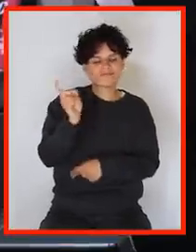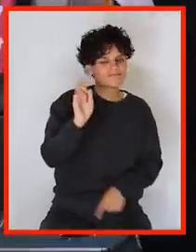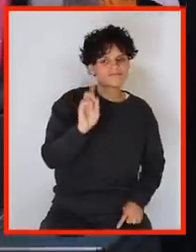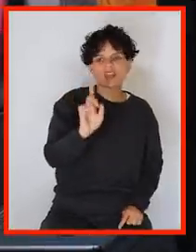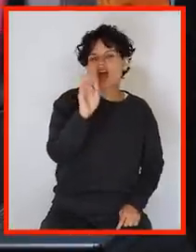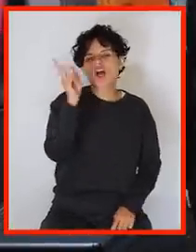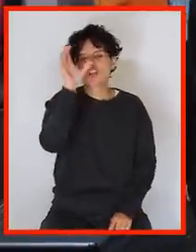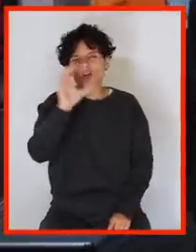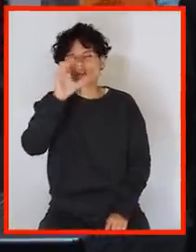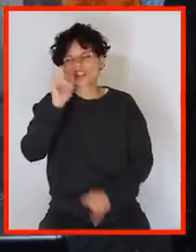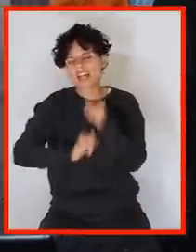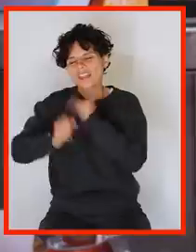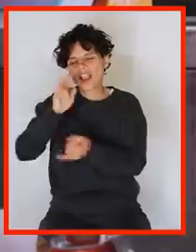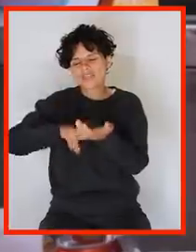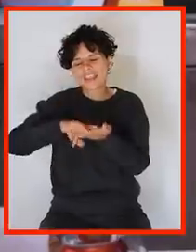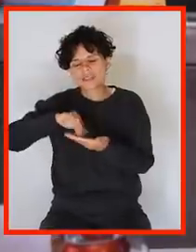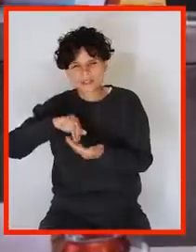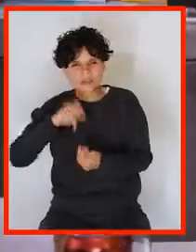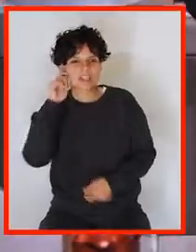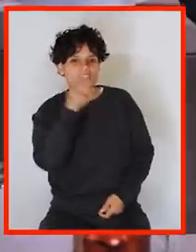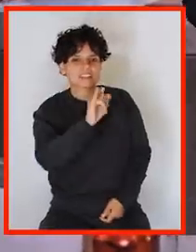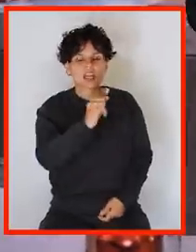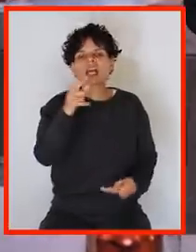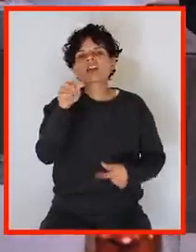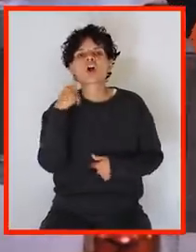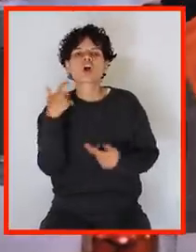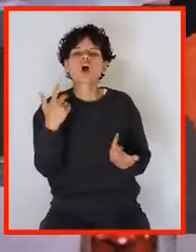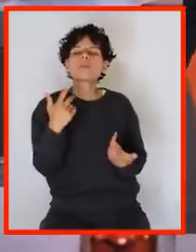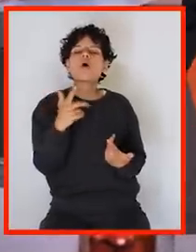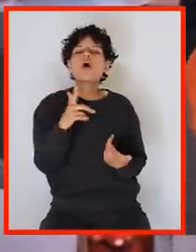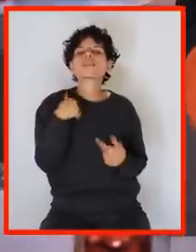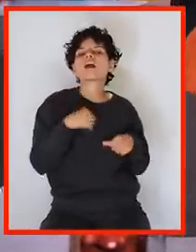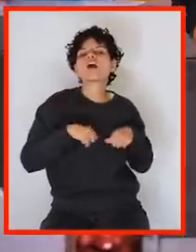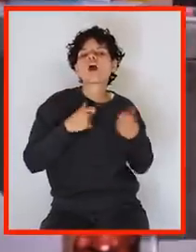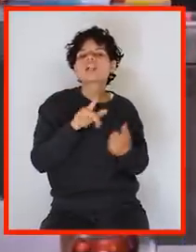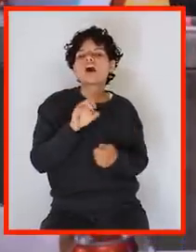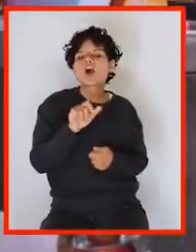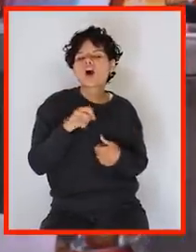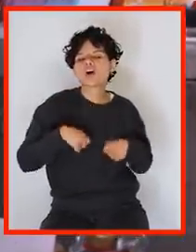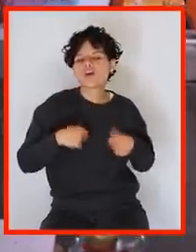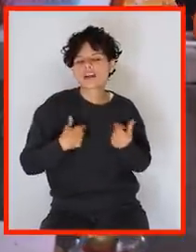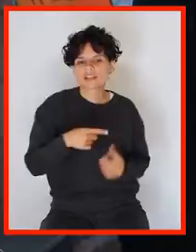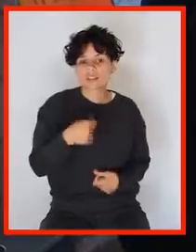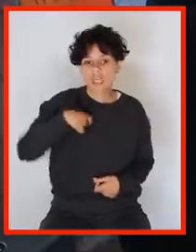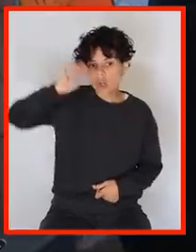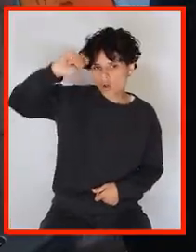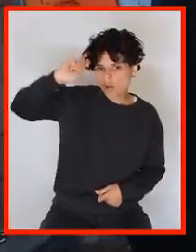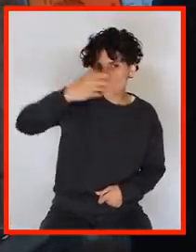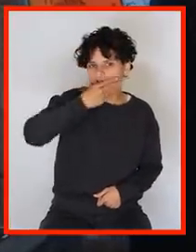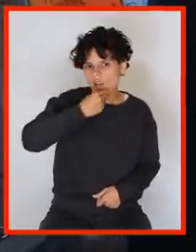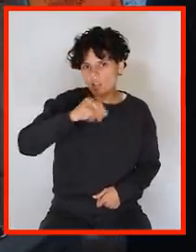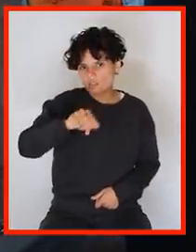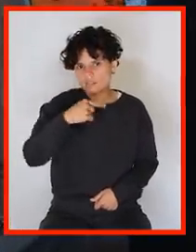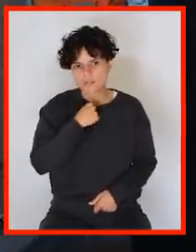naquén. No te busqué, disculpa. No, pero este está bonito así como para ti. Está como de Lolo, como ¿sí? dicen los jóvenes. ¿Te ahora. ¿Te gusta este gordito, sí. no? No, pero este